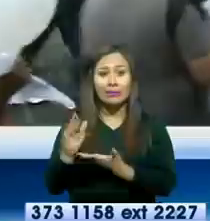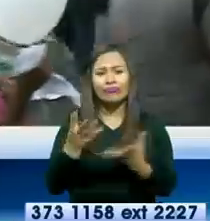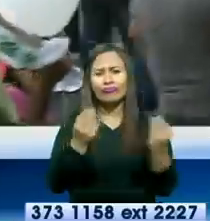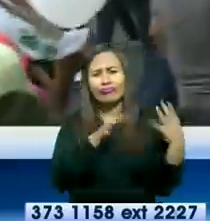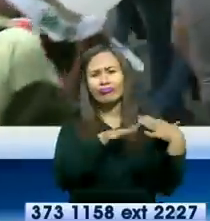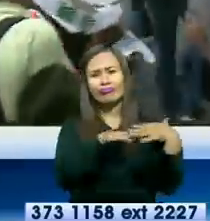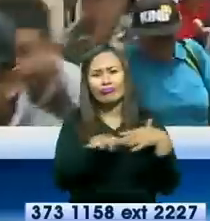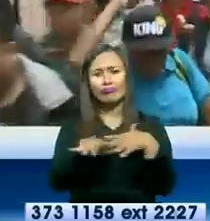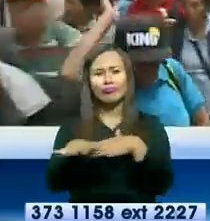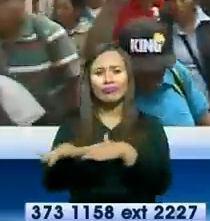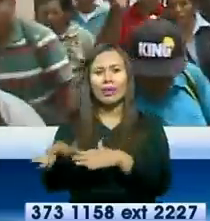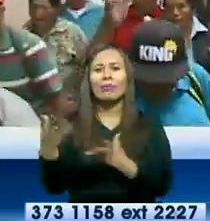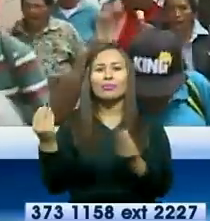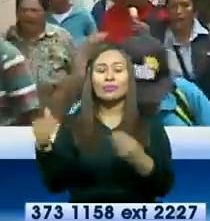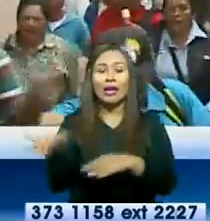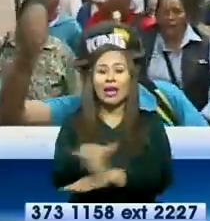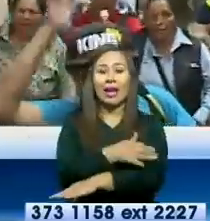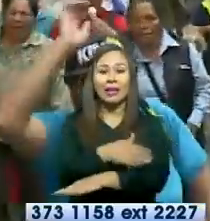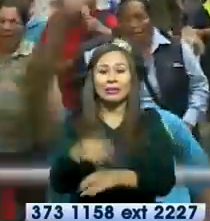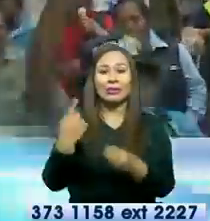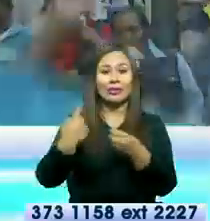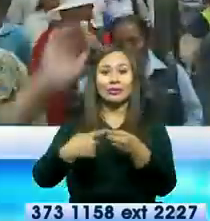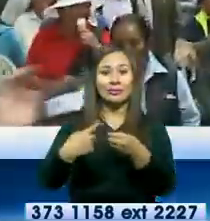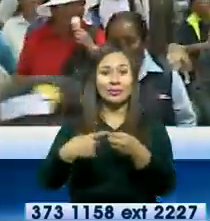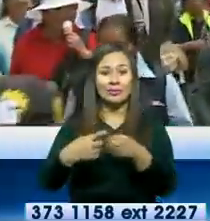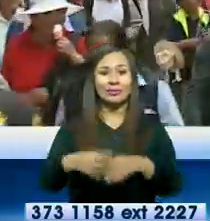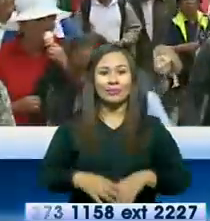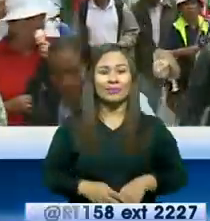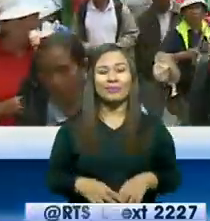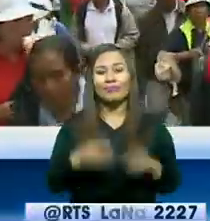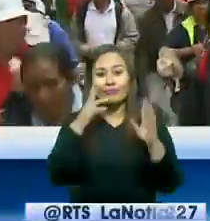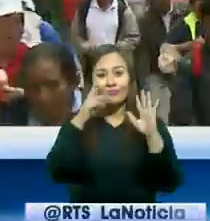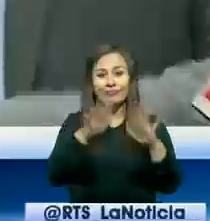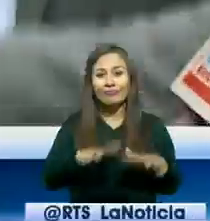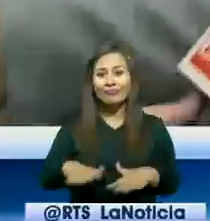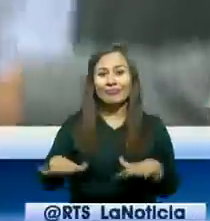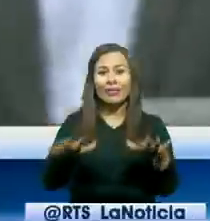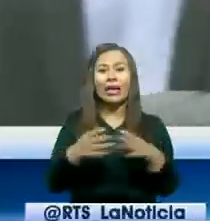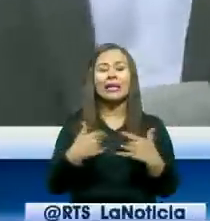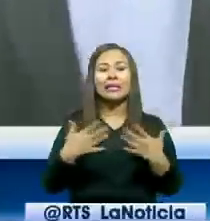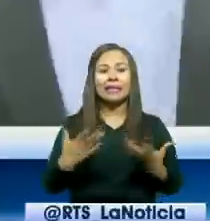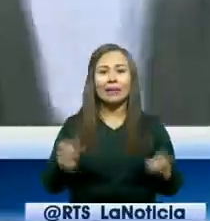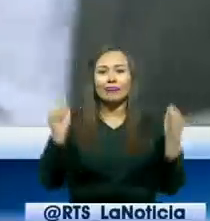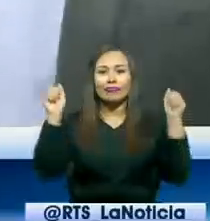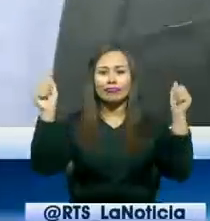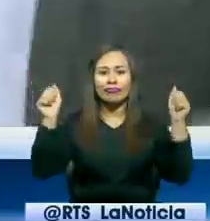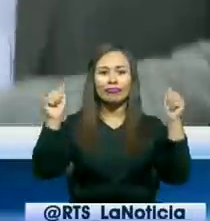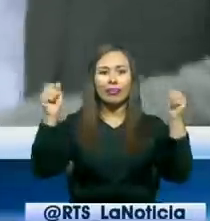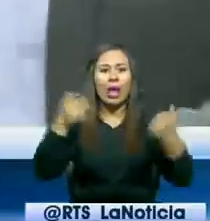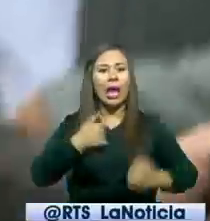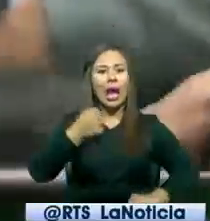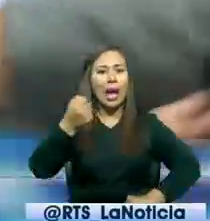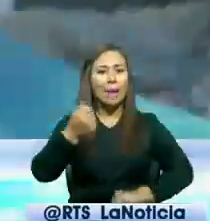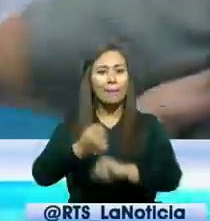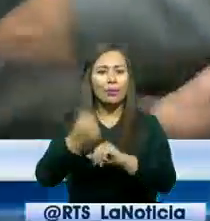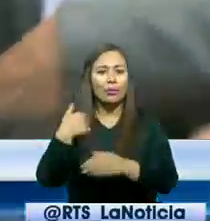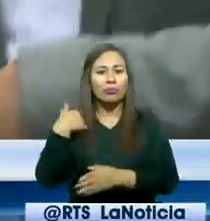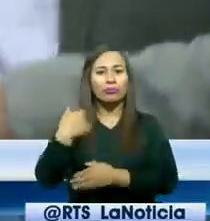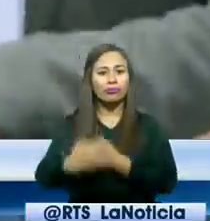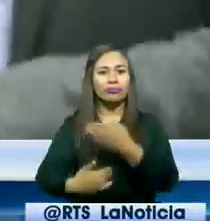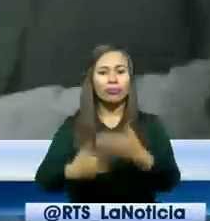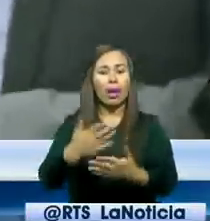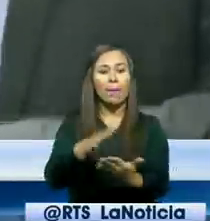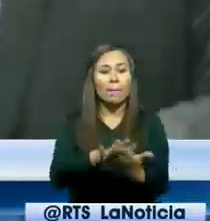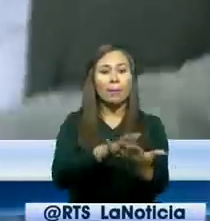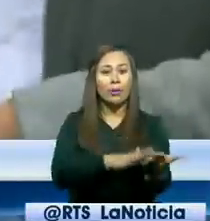personas invadió las calles del casco colonial en Quito con un solo fin. Porque estamos respaldando este proyecto